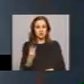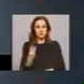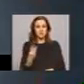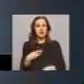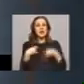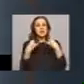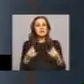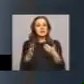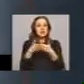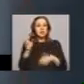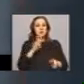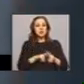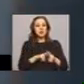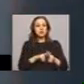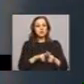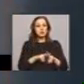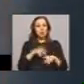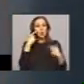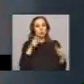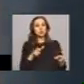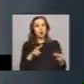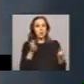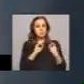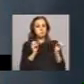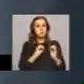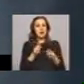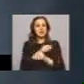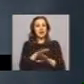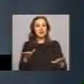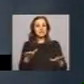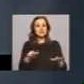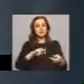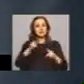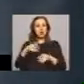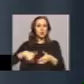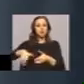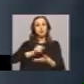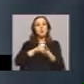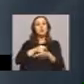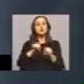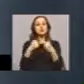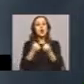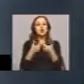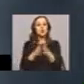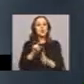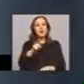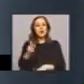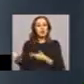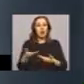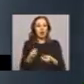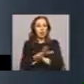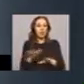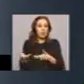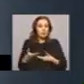luego se sacaba de las cárceles, se les quitaba la tutela, se inyectaban en el circuito del auxilio social, que eran todos los hogares donde se recogían a los niños, y bueno,